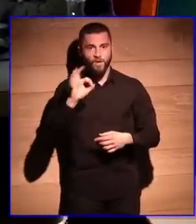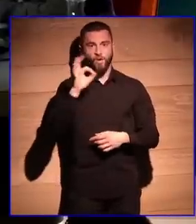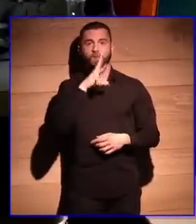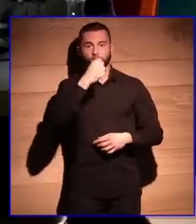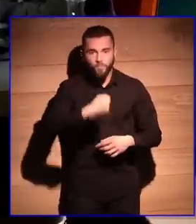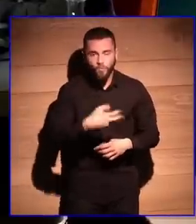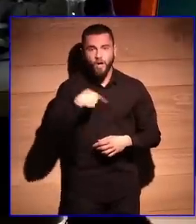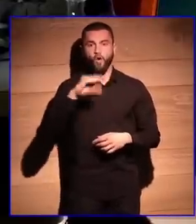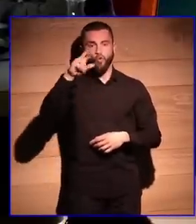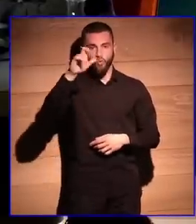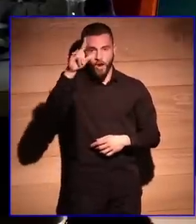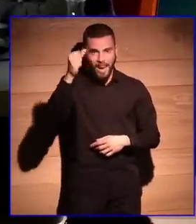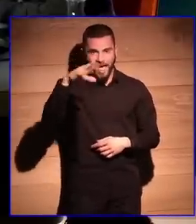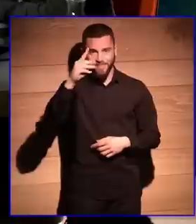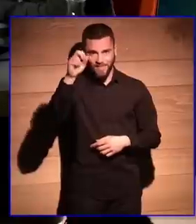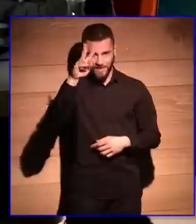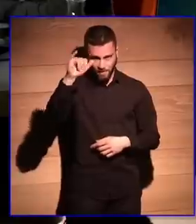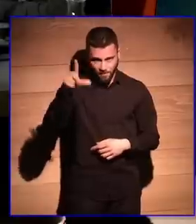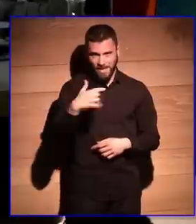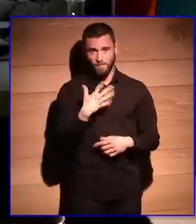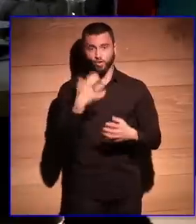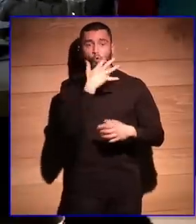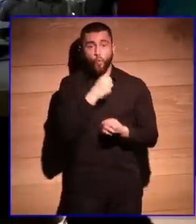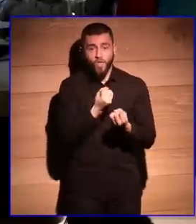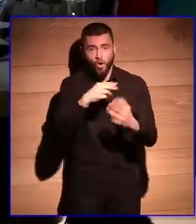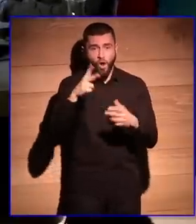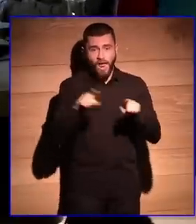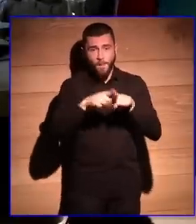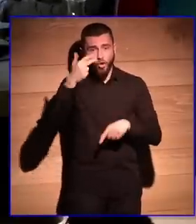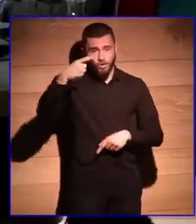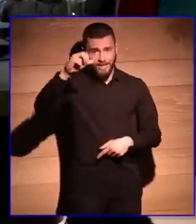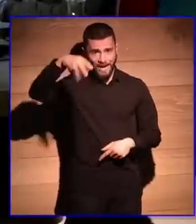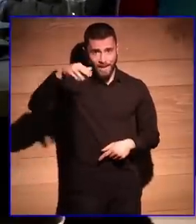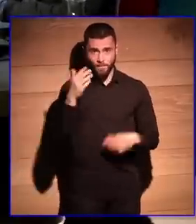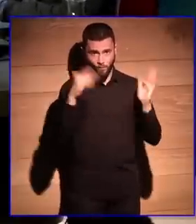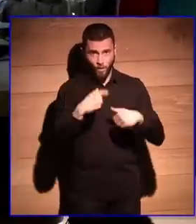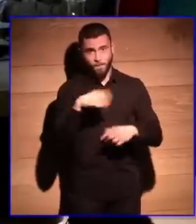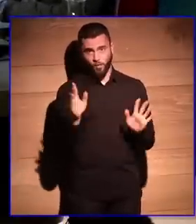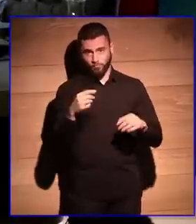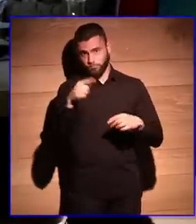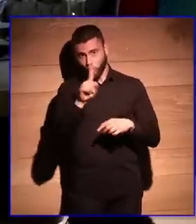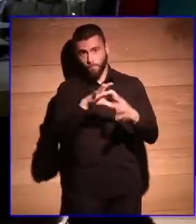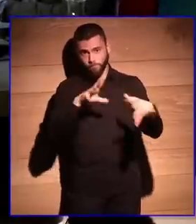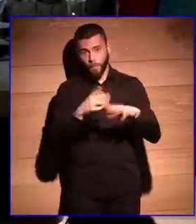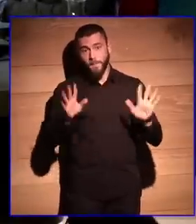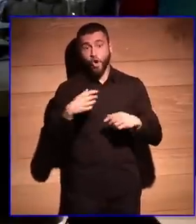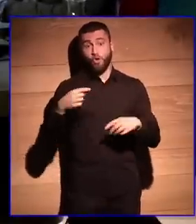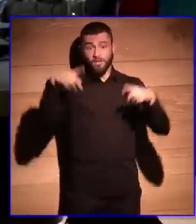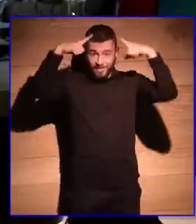Cruella de Vil. Oh, sí, pero eso no es un cuento de los hermanos Grimm. No los hermanos Grimm, pero es de Disney, ¿no? Pero sí, de